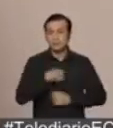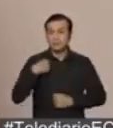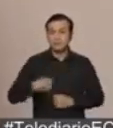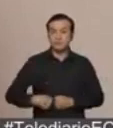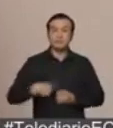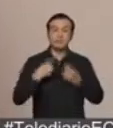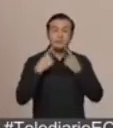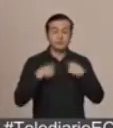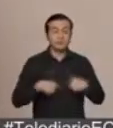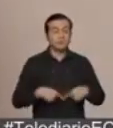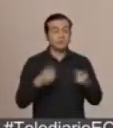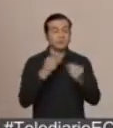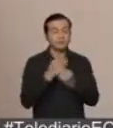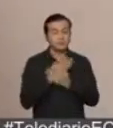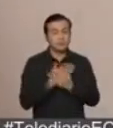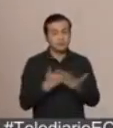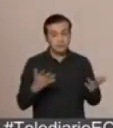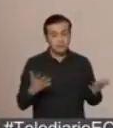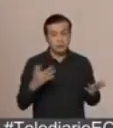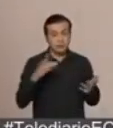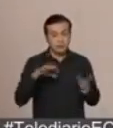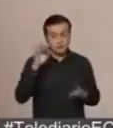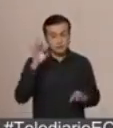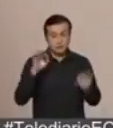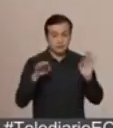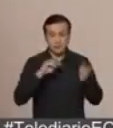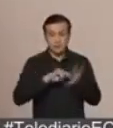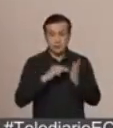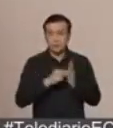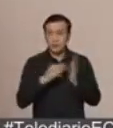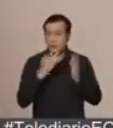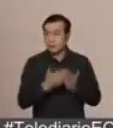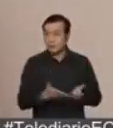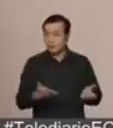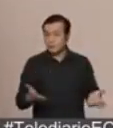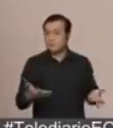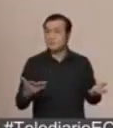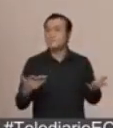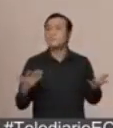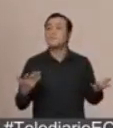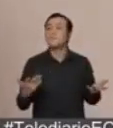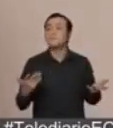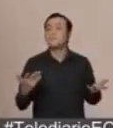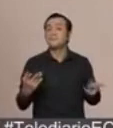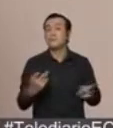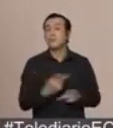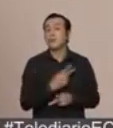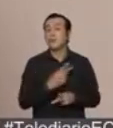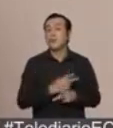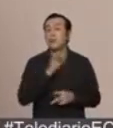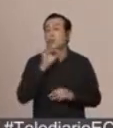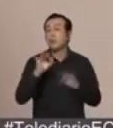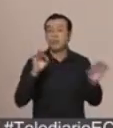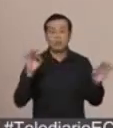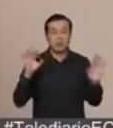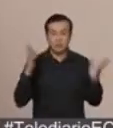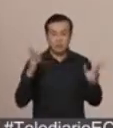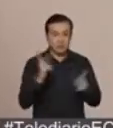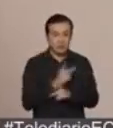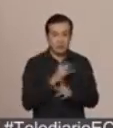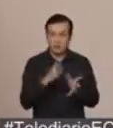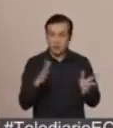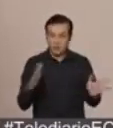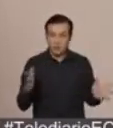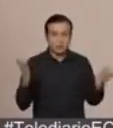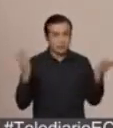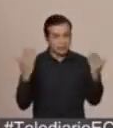que estos hallazgos no significa que sean de alto riesgo de contagio. Por lo